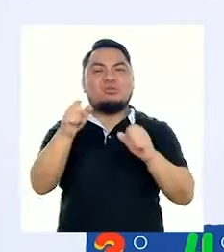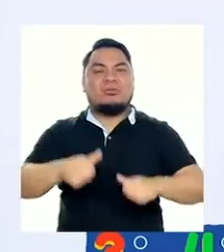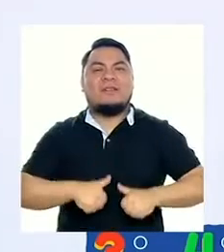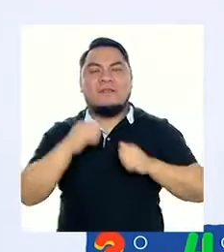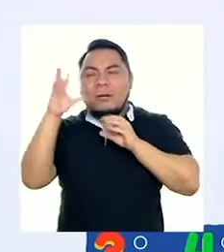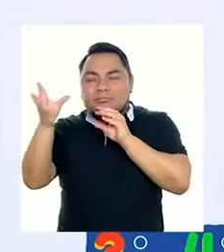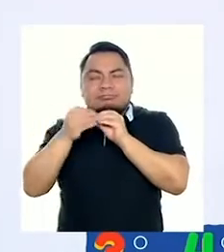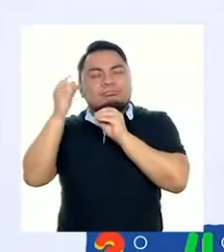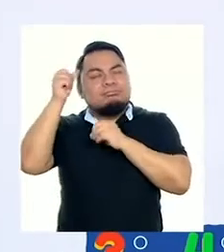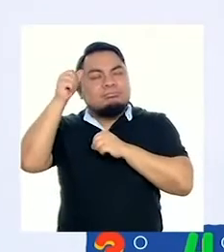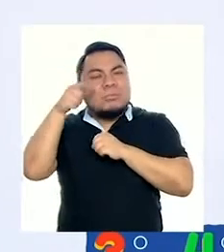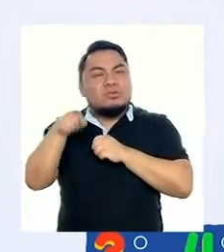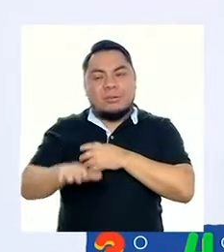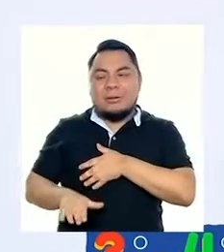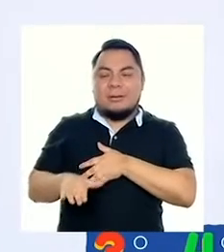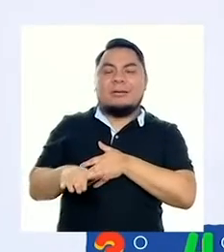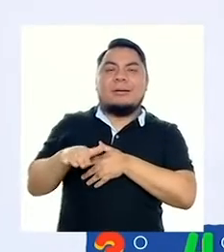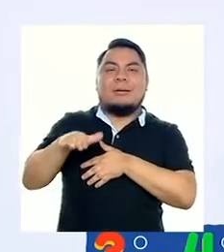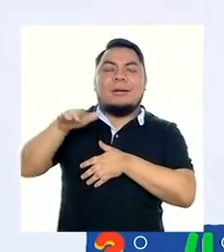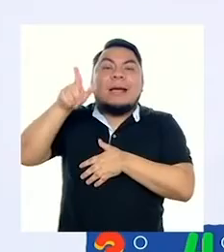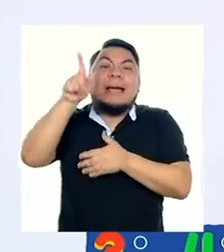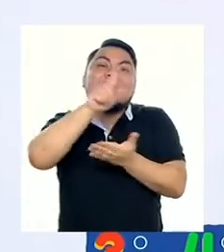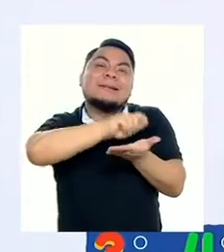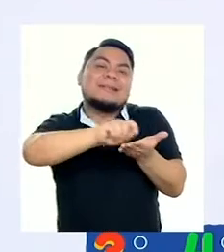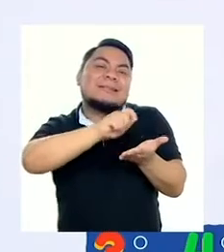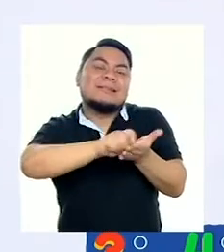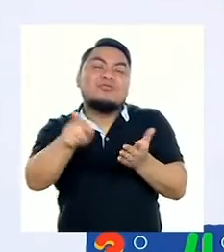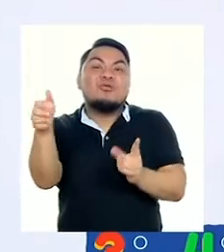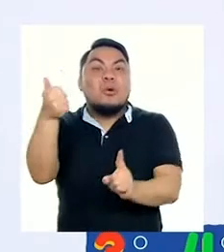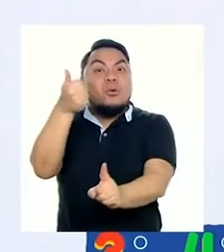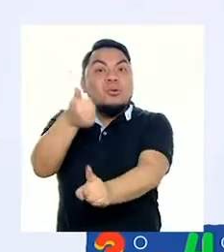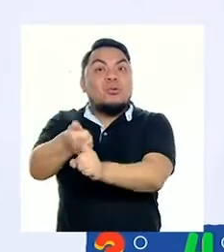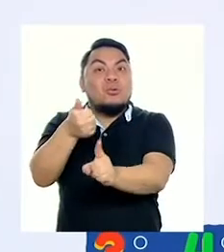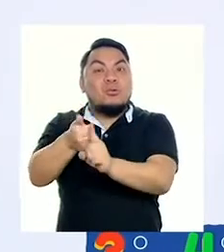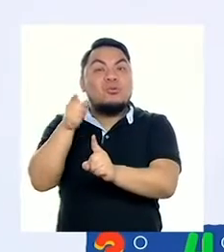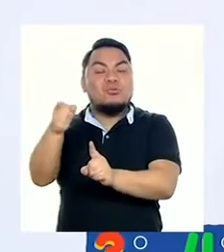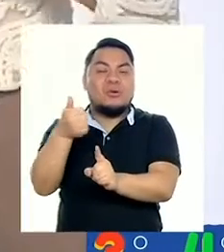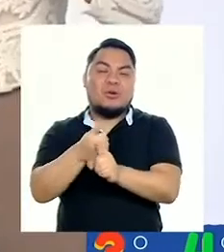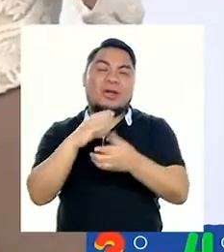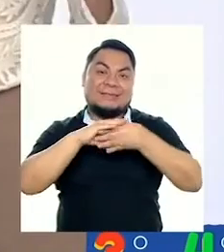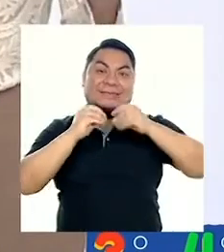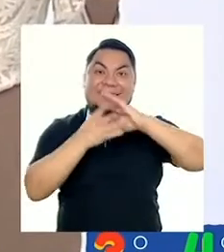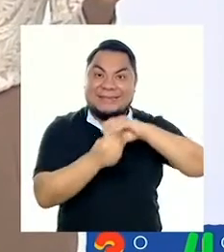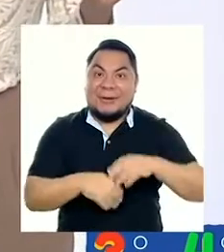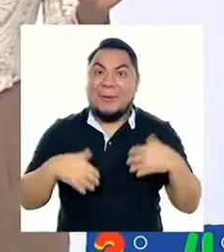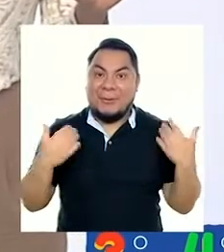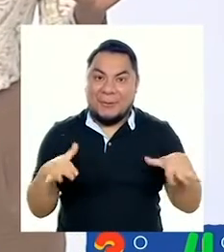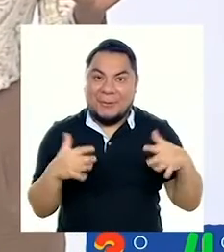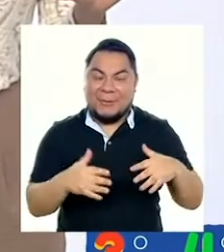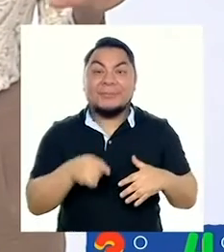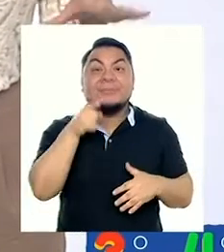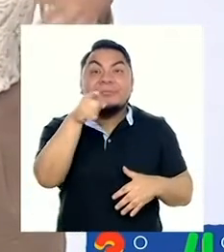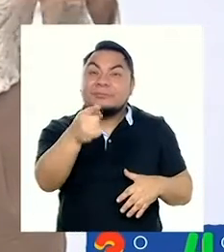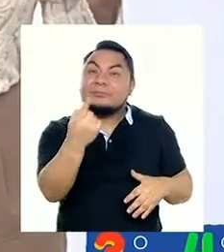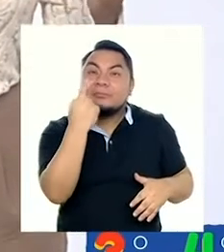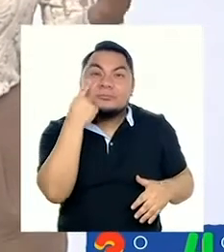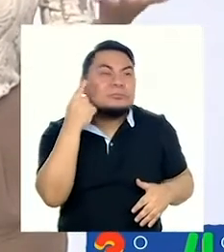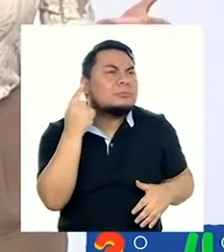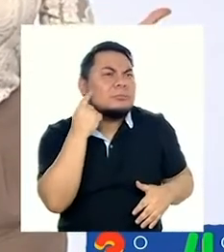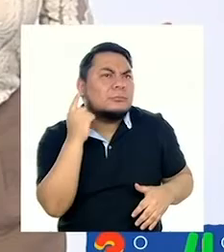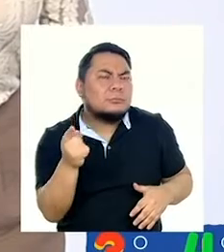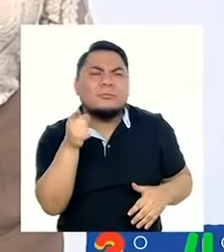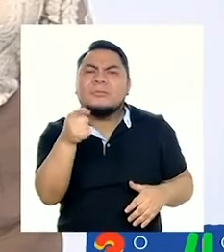vida durante su crecimiento para escribir su propia autobiografía. ¿Alguna vez han escuchado sobre